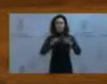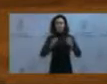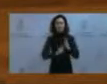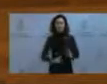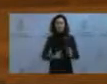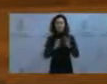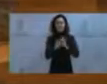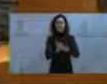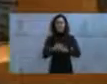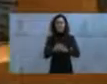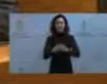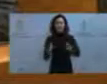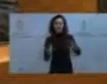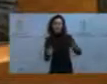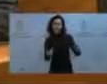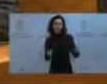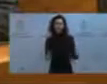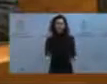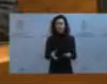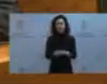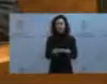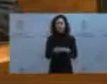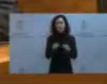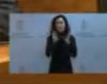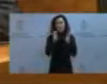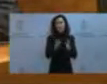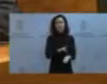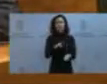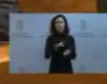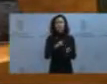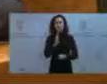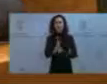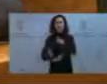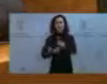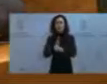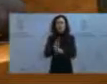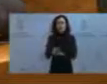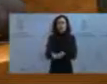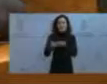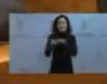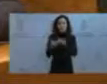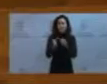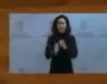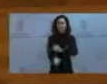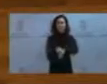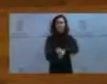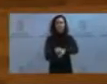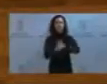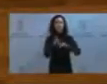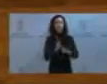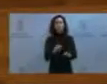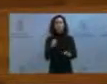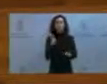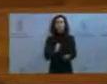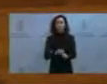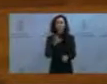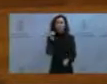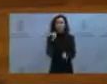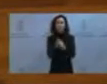particular, utiliza durante toda esta legislatura y desde hace tiempo ya una táctica de catenaccio. O